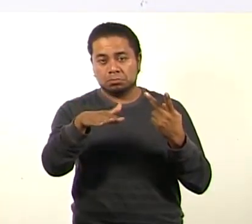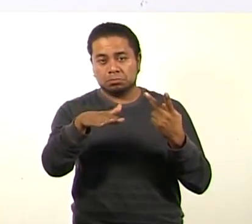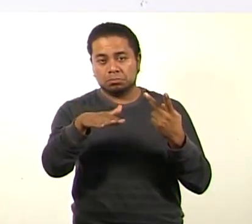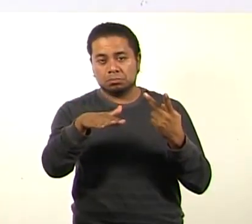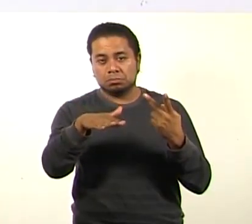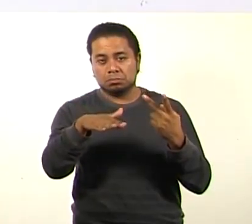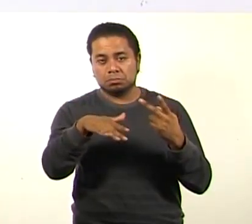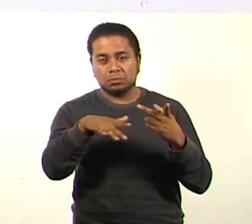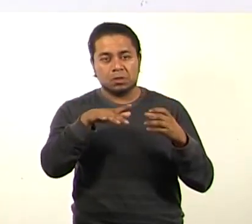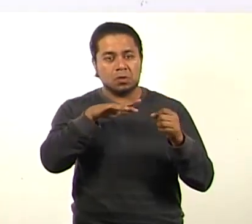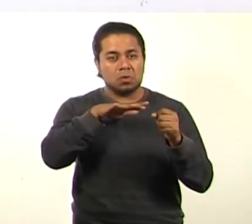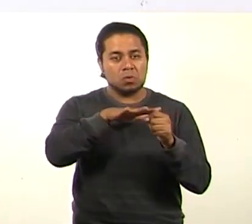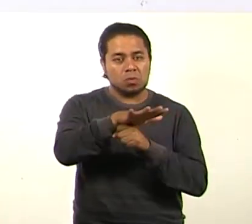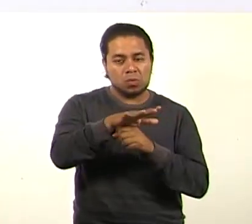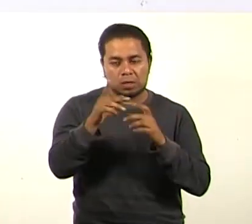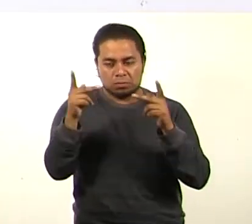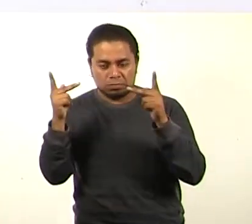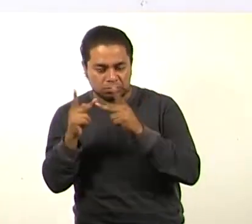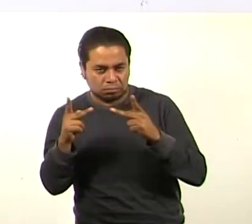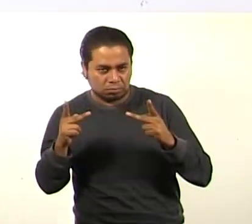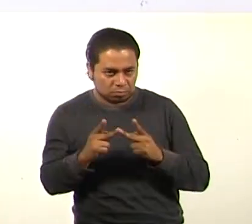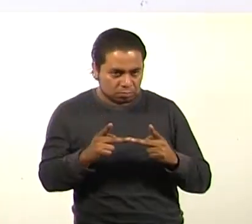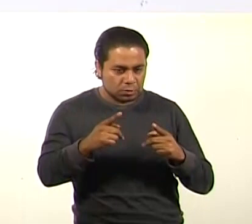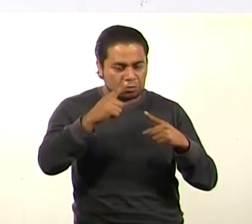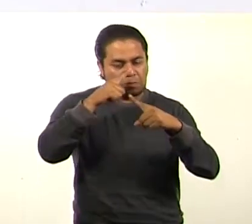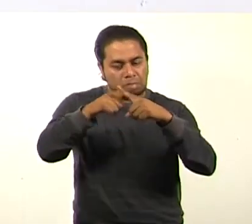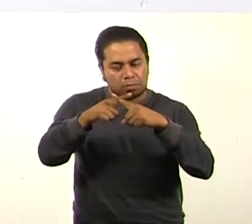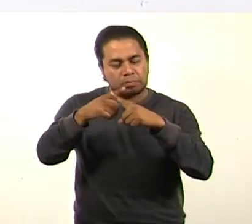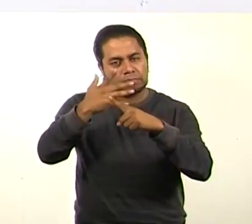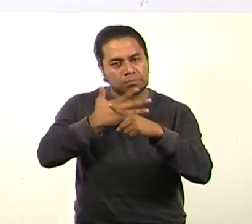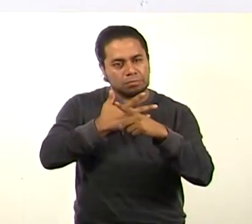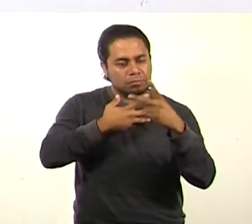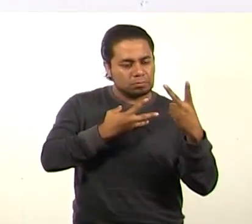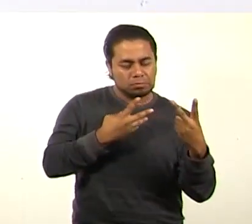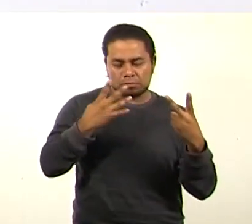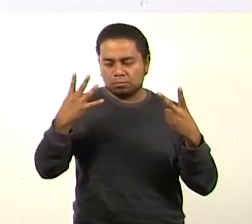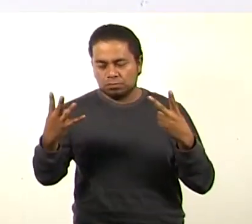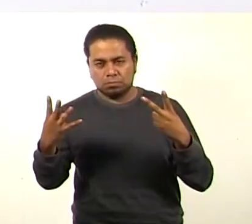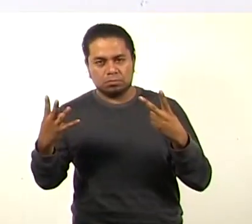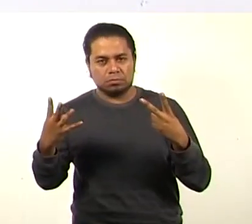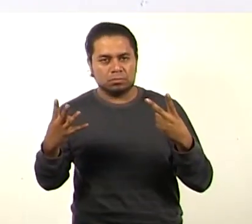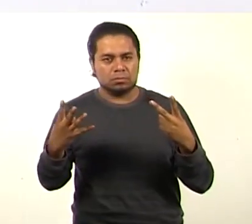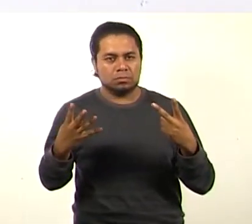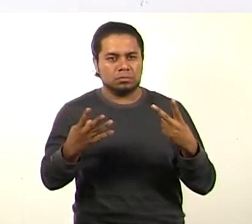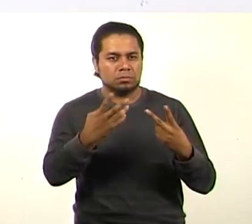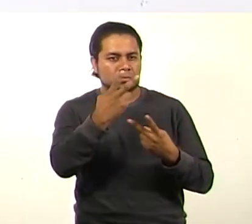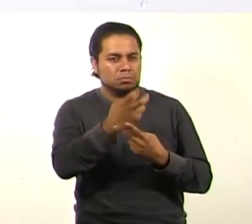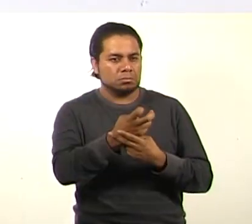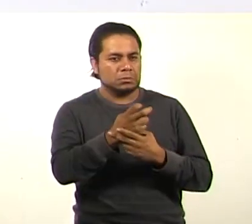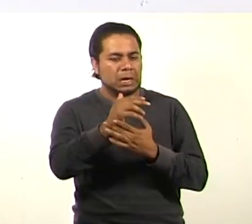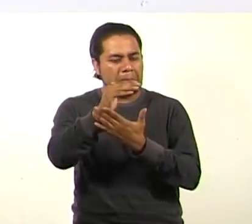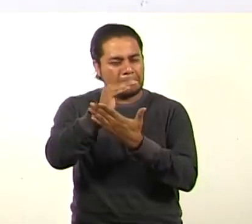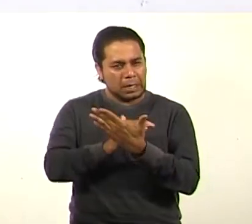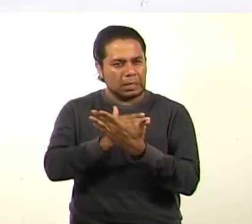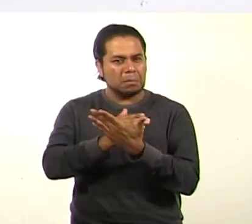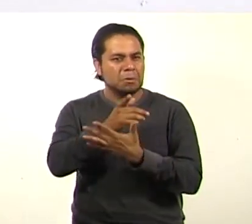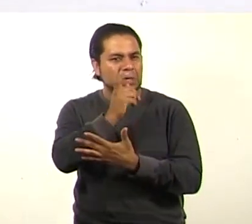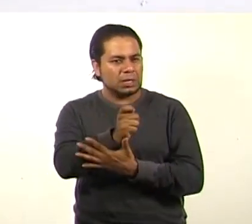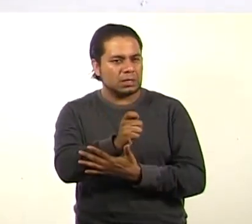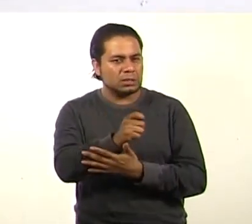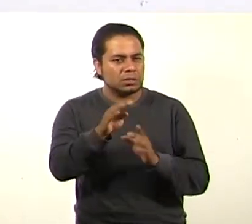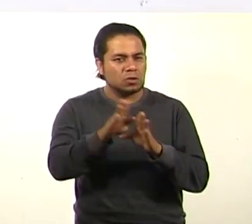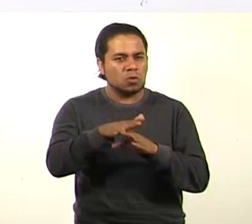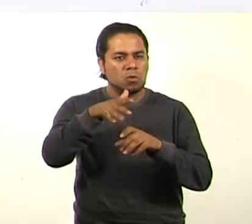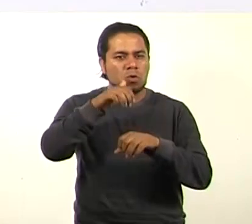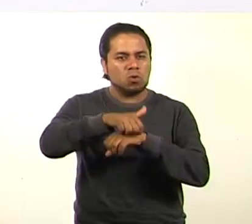qué múltiplo tienen en común el número 2 y el número 4, esto, el mínimo común múltiplo se entiende como un